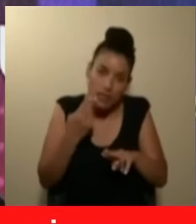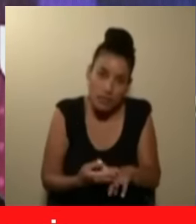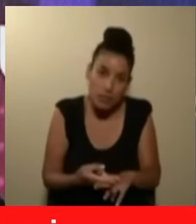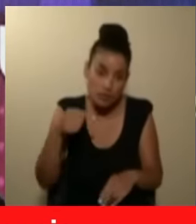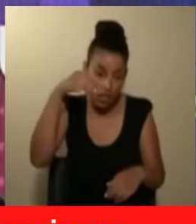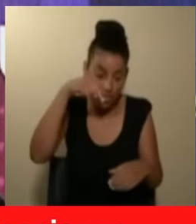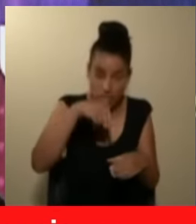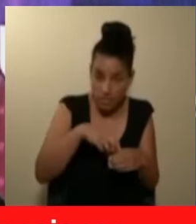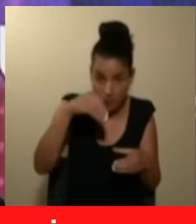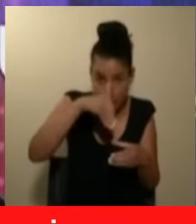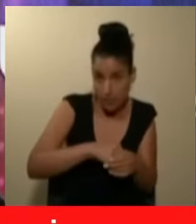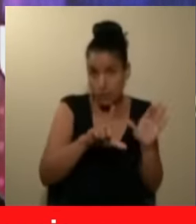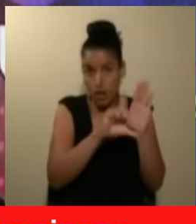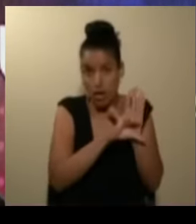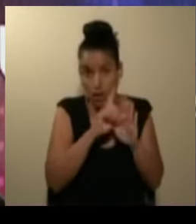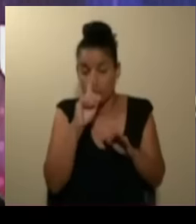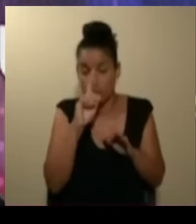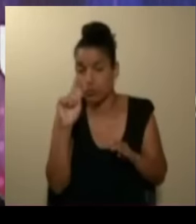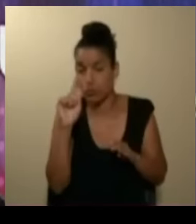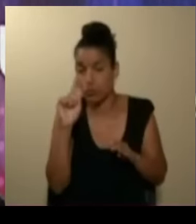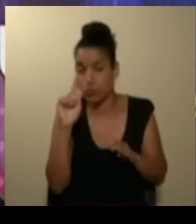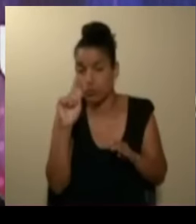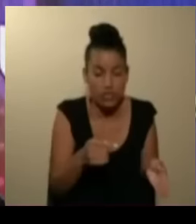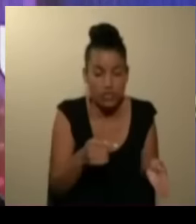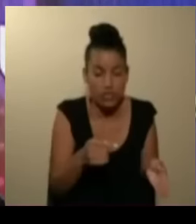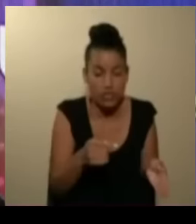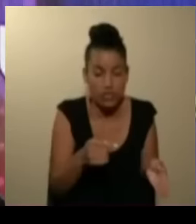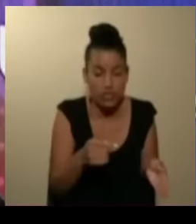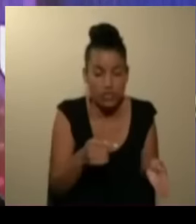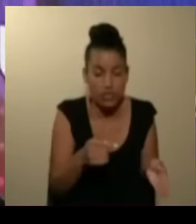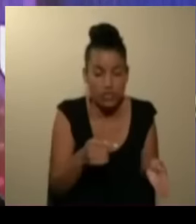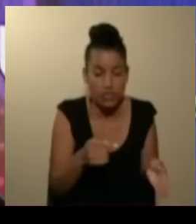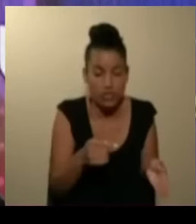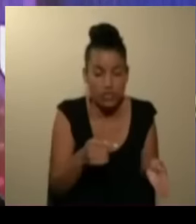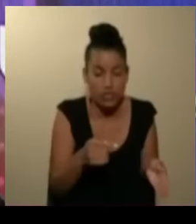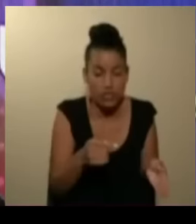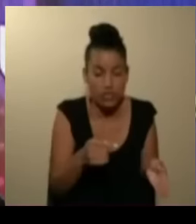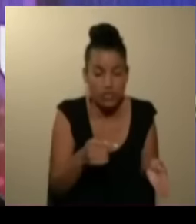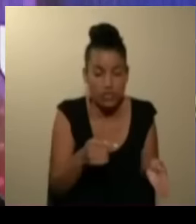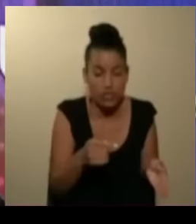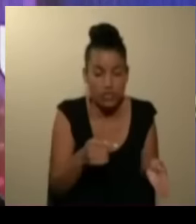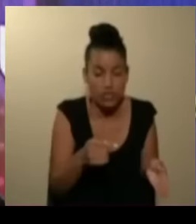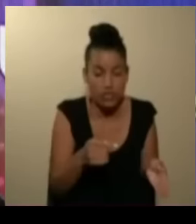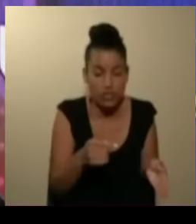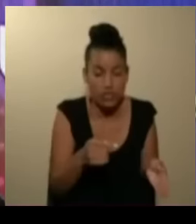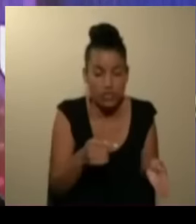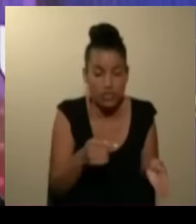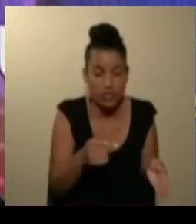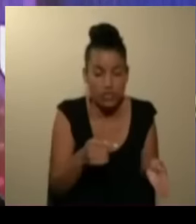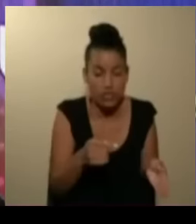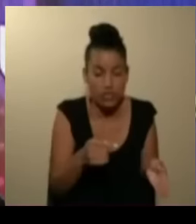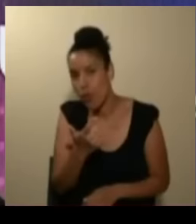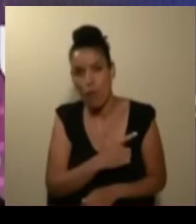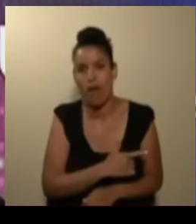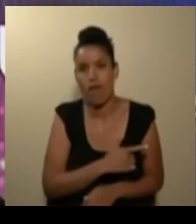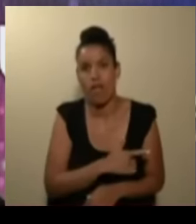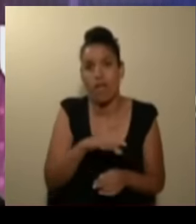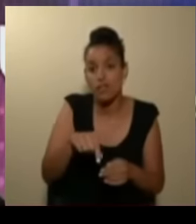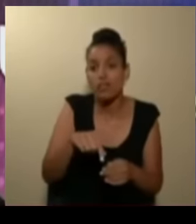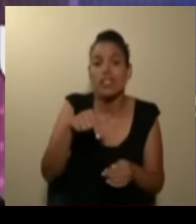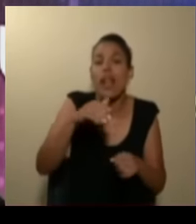tema? Básicamente nada. Y el desalojo exprés es cruel, es despiadado, no soluciona